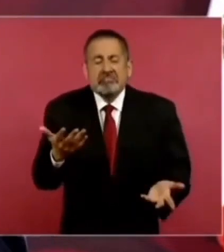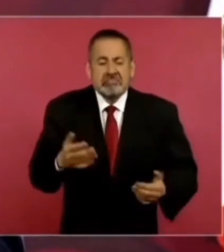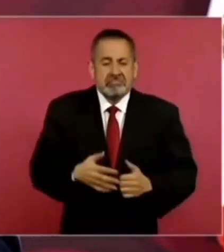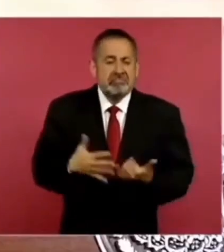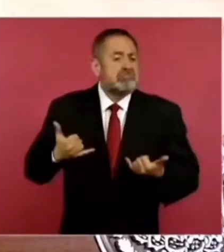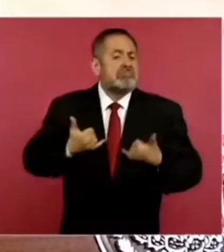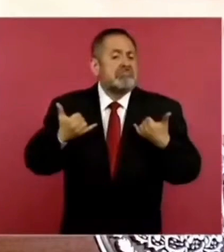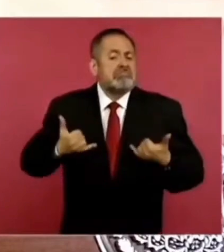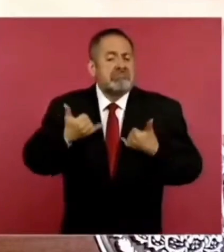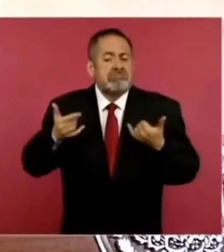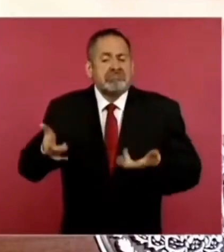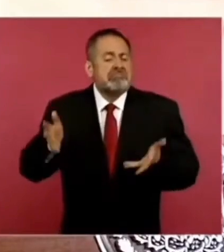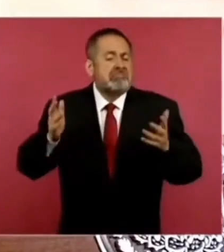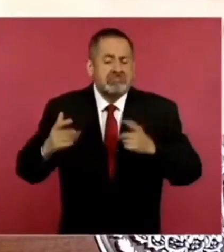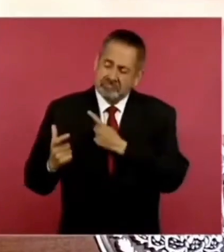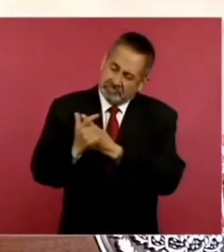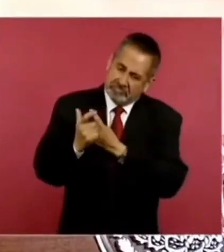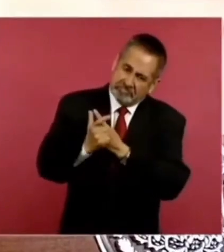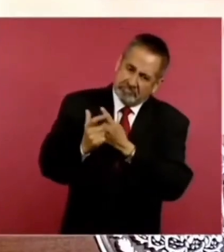Jóvenes.